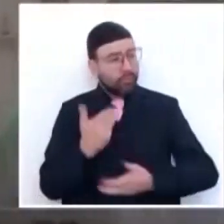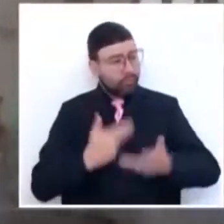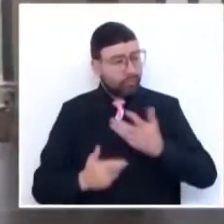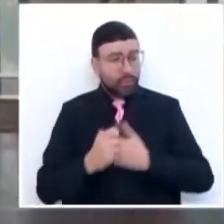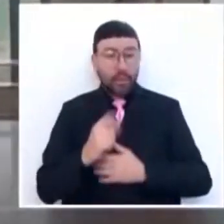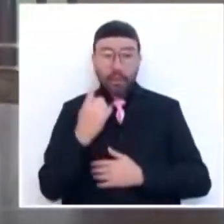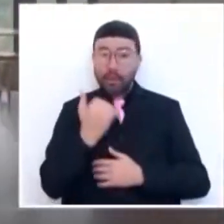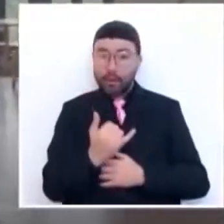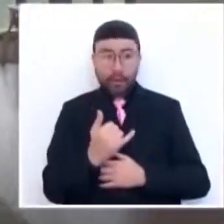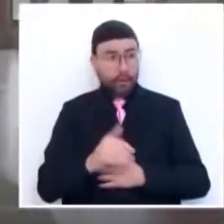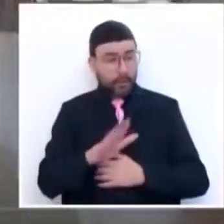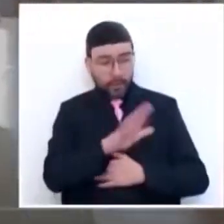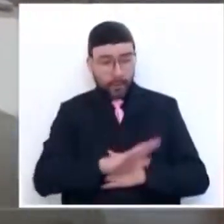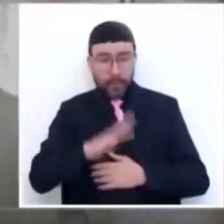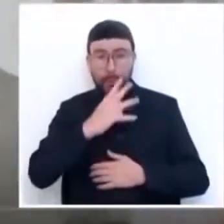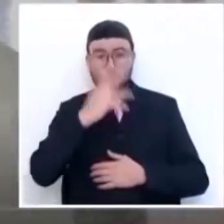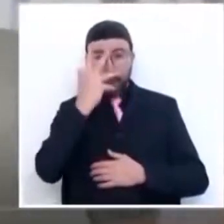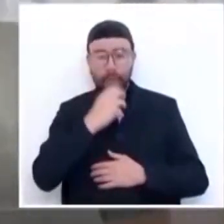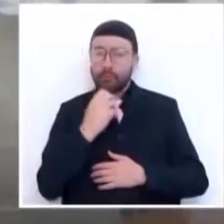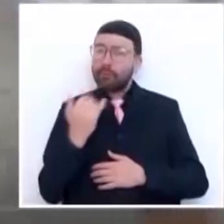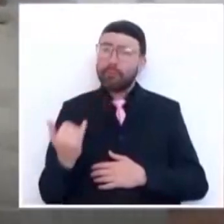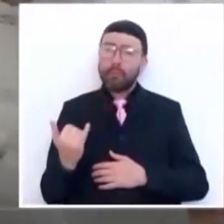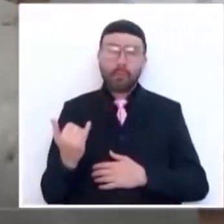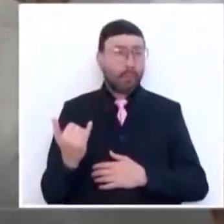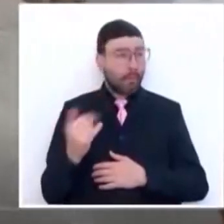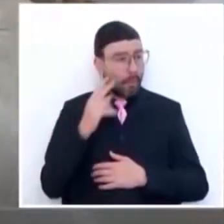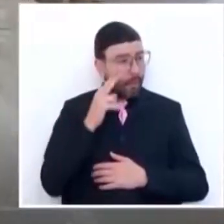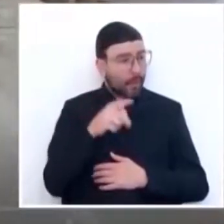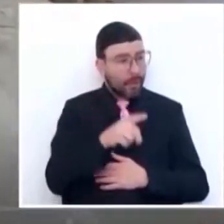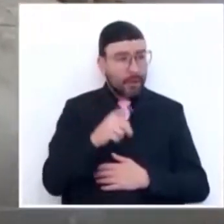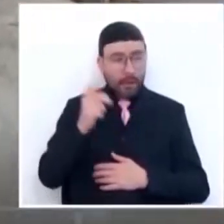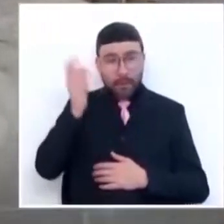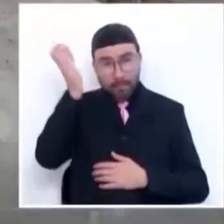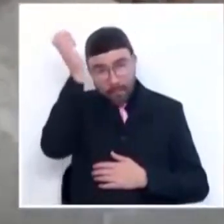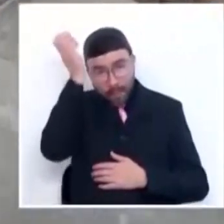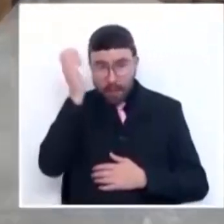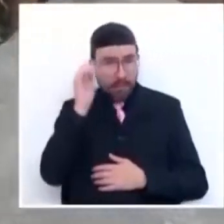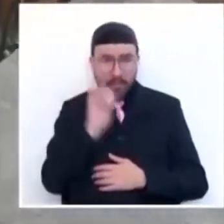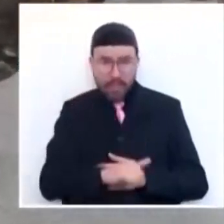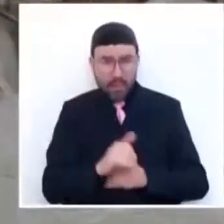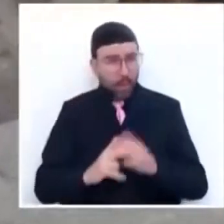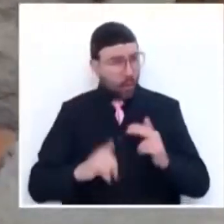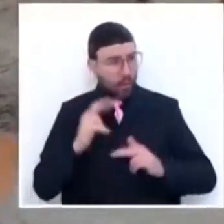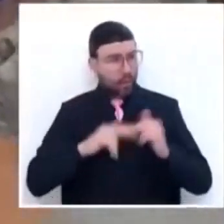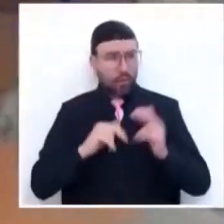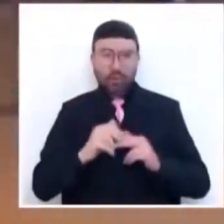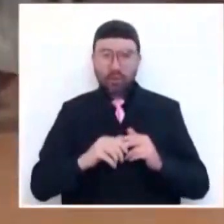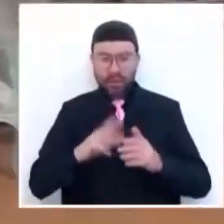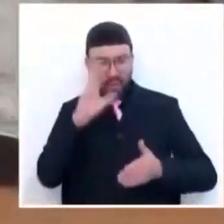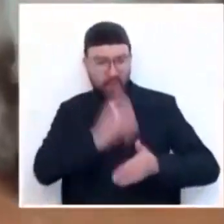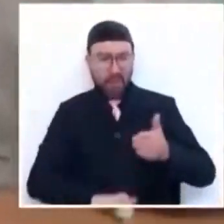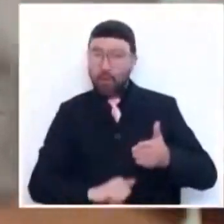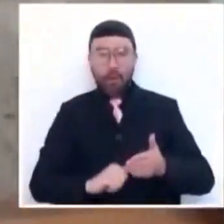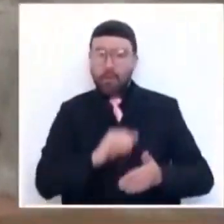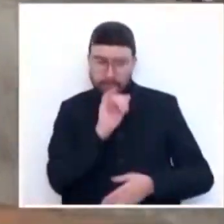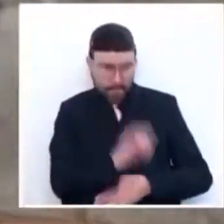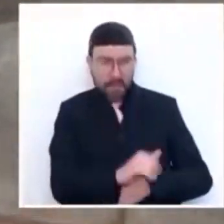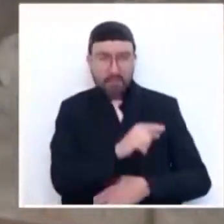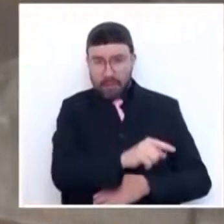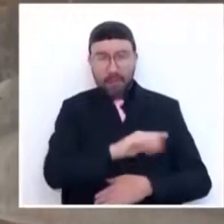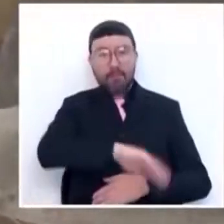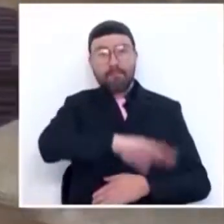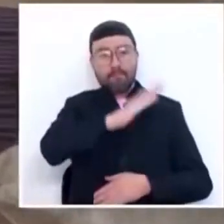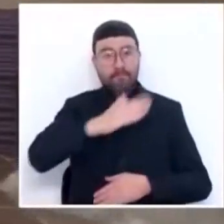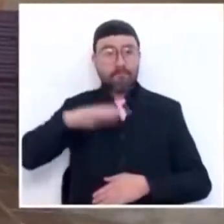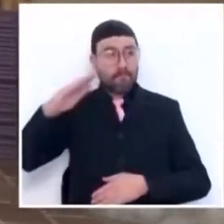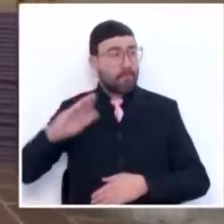sitio bellísimo. Este sitio se llama El Magno. Miren las rocas que conservaron dentro de la construcción. Verán la mano izquierda. El árbol.